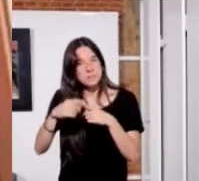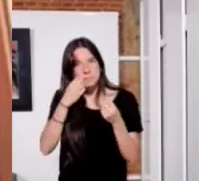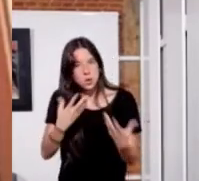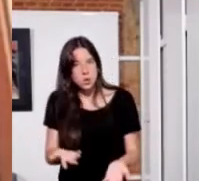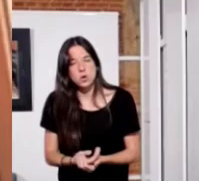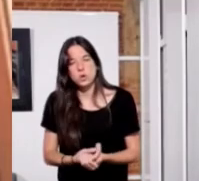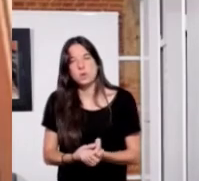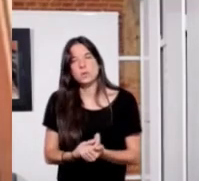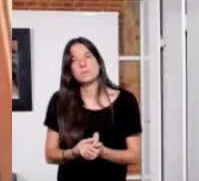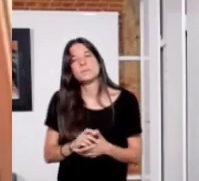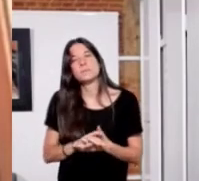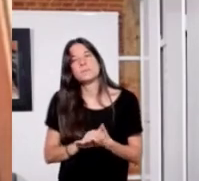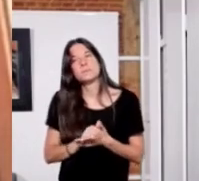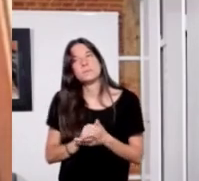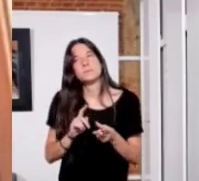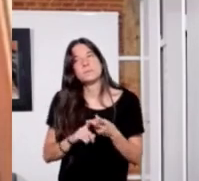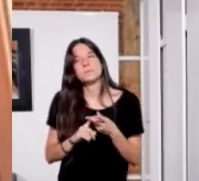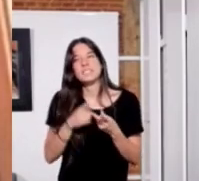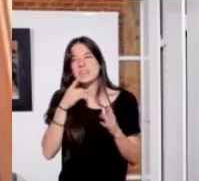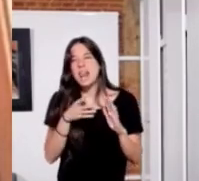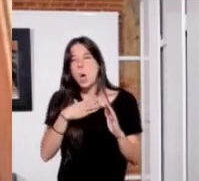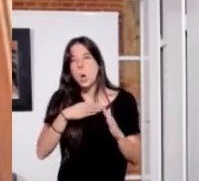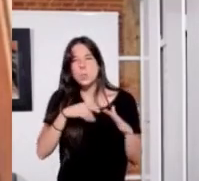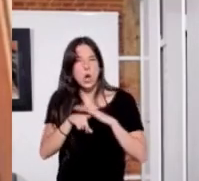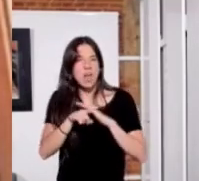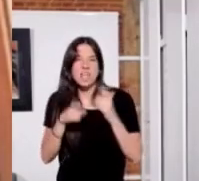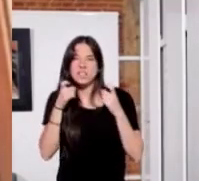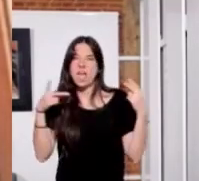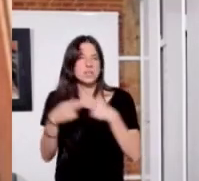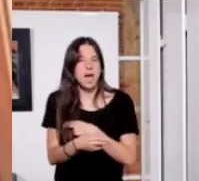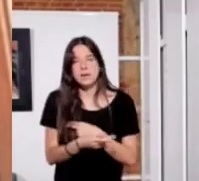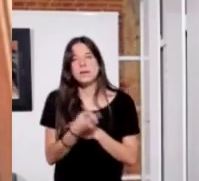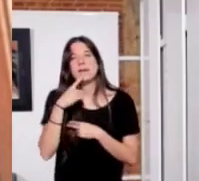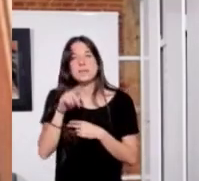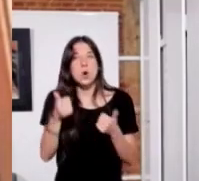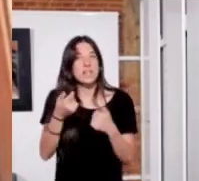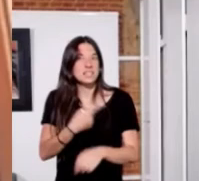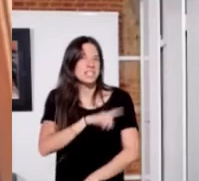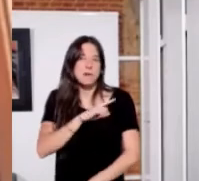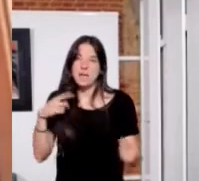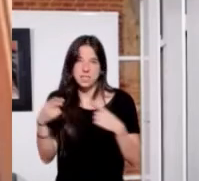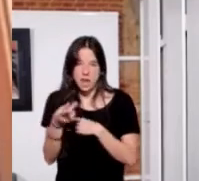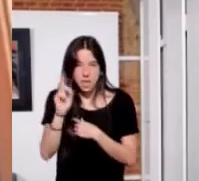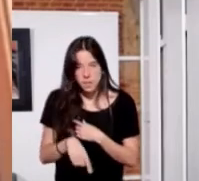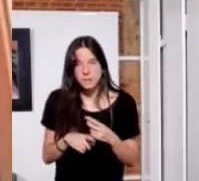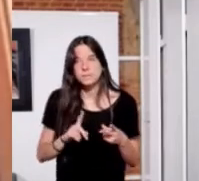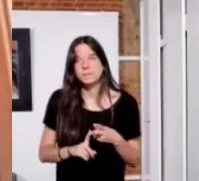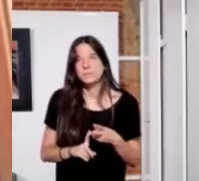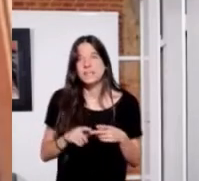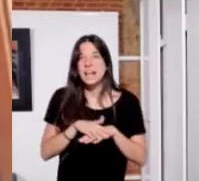buscamos subvenciones. Evitar la burocratización y una competitividad excesiva. Mejorar la red de